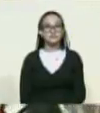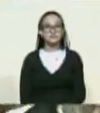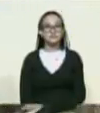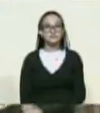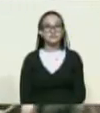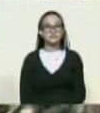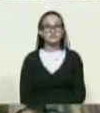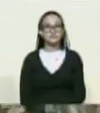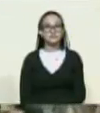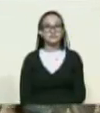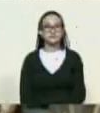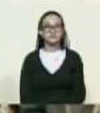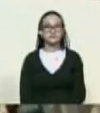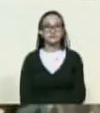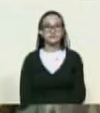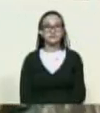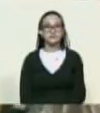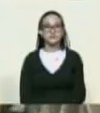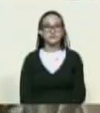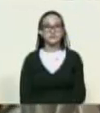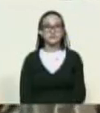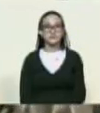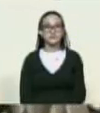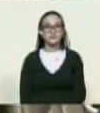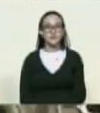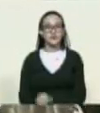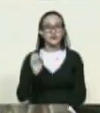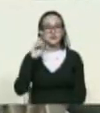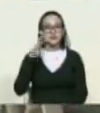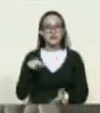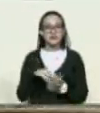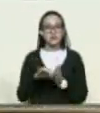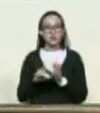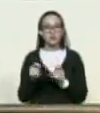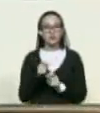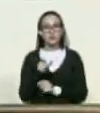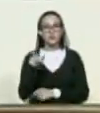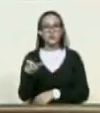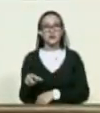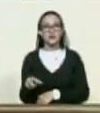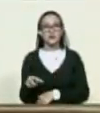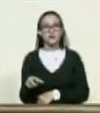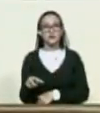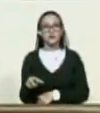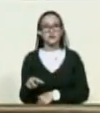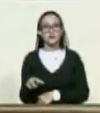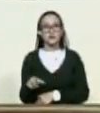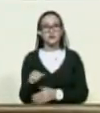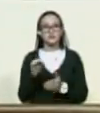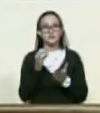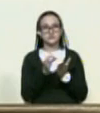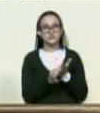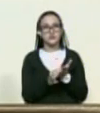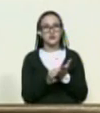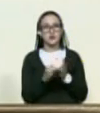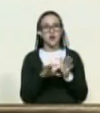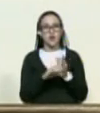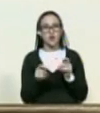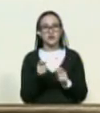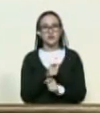República Bolivariana de Venezuela, Asamblea Nacional Constituyente, decreto